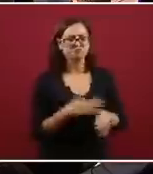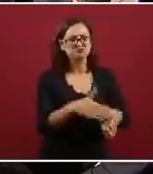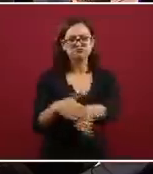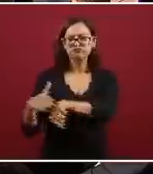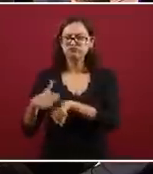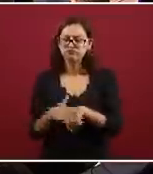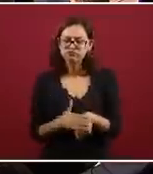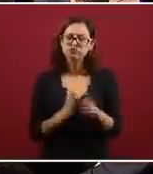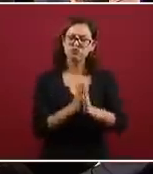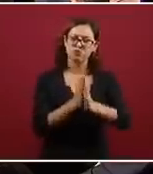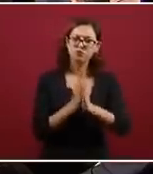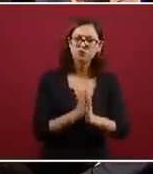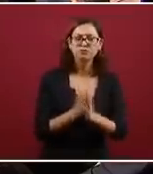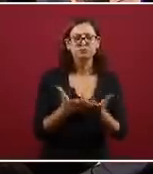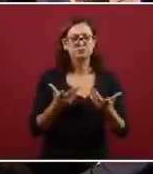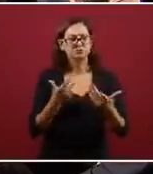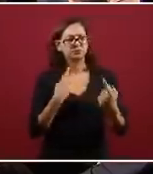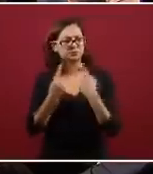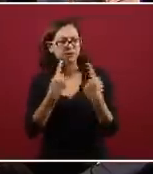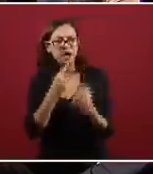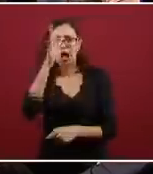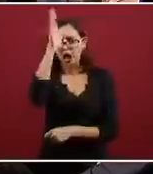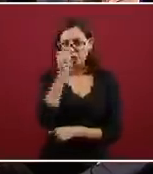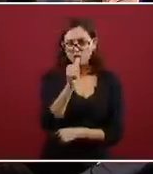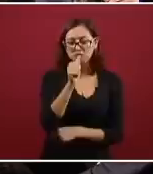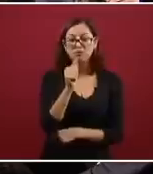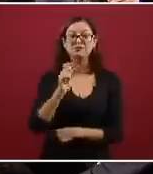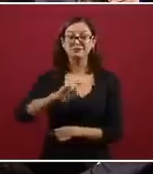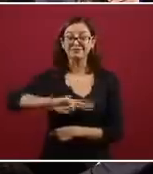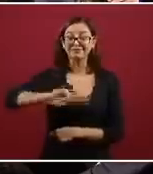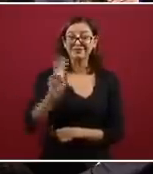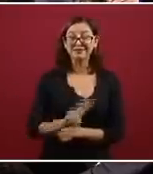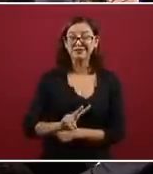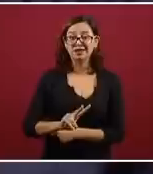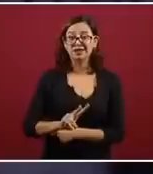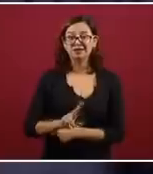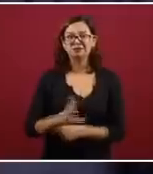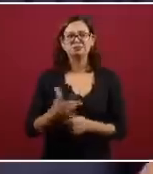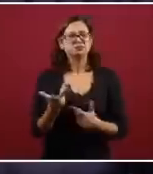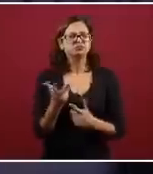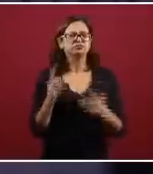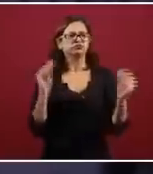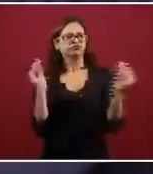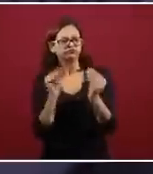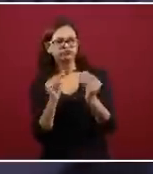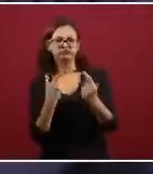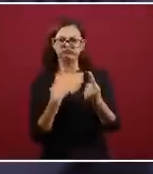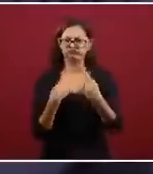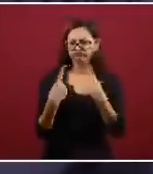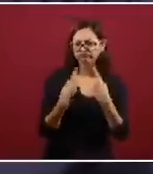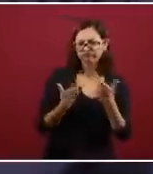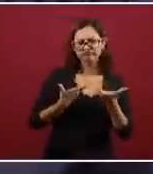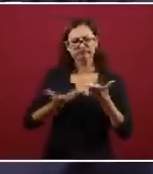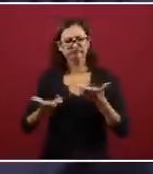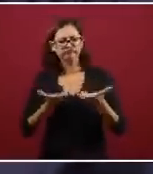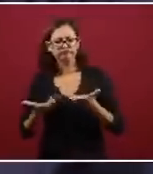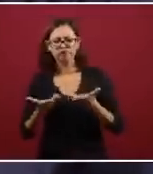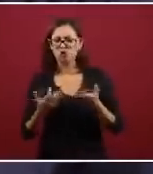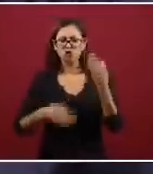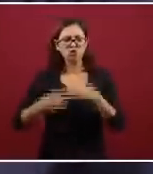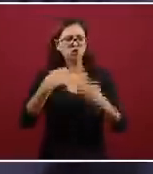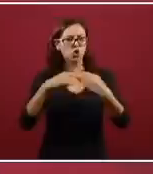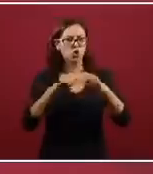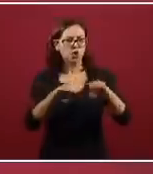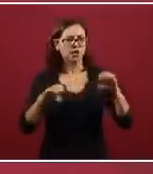un arreglo, y la verdad que con las discusiones y las negociaciones con don Manuel y su equipo,